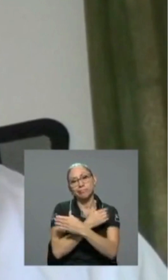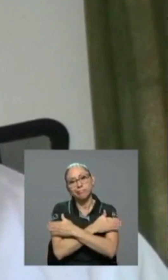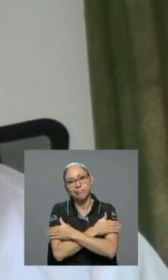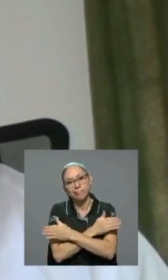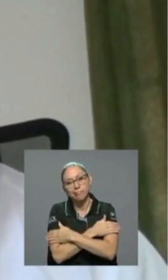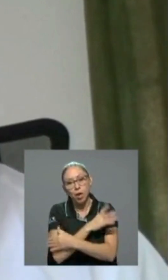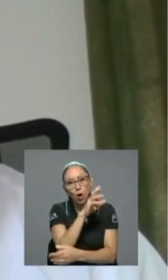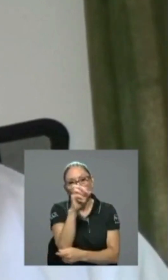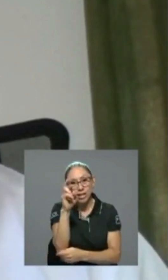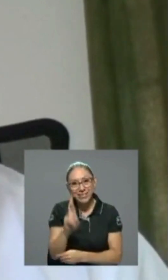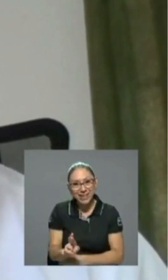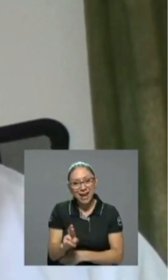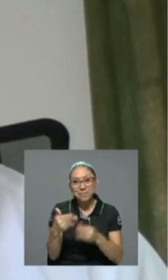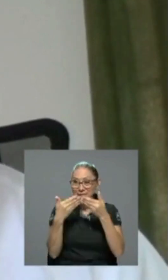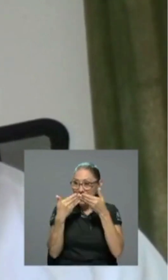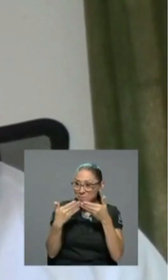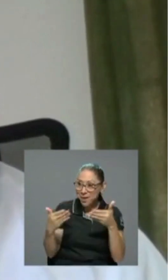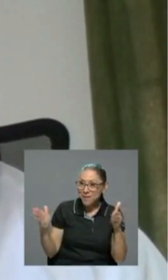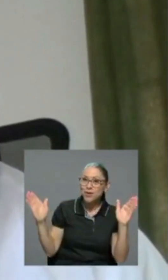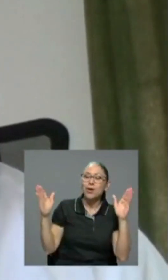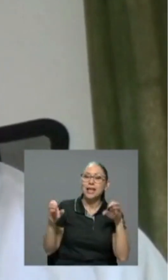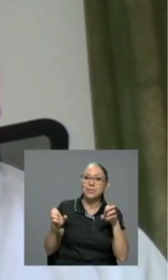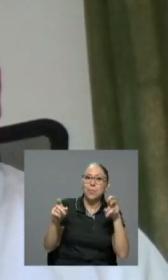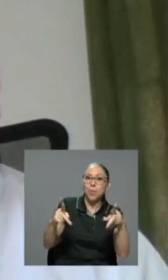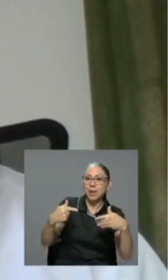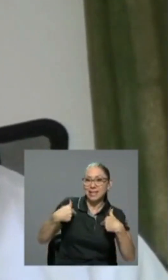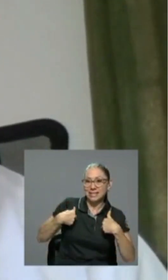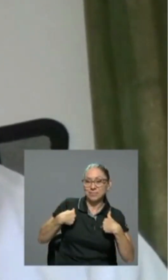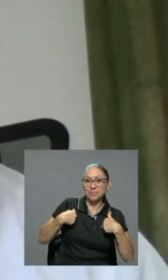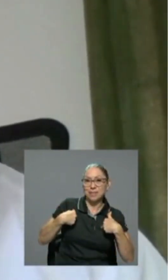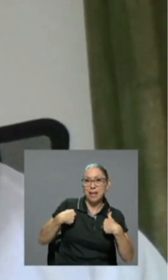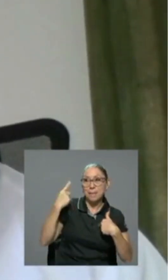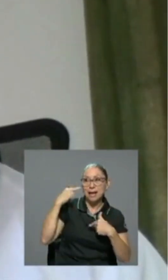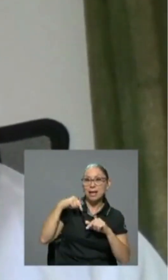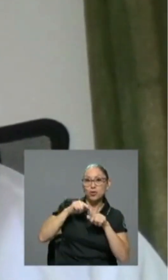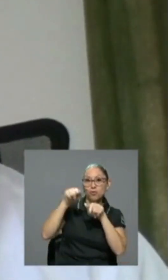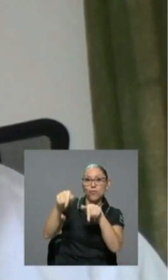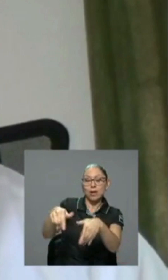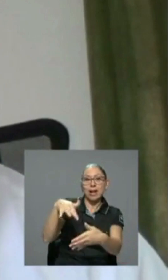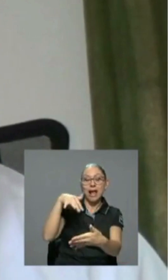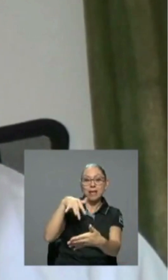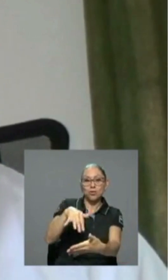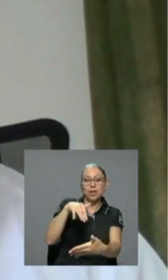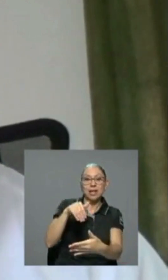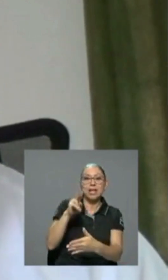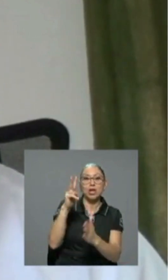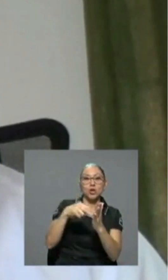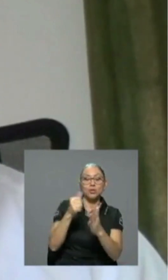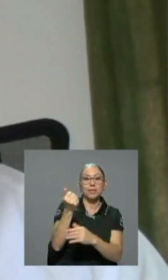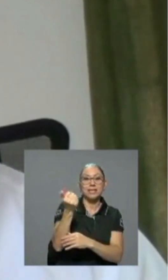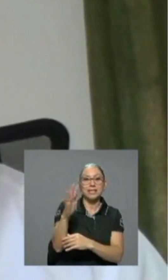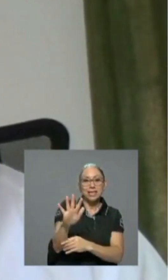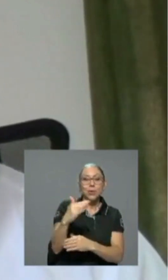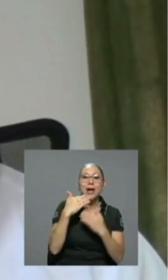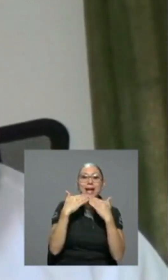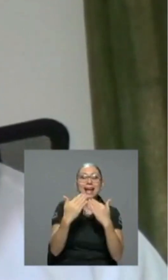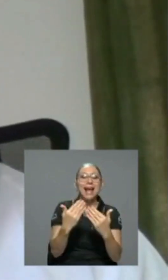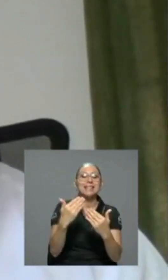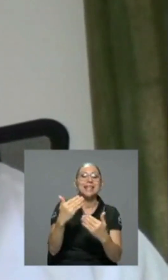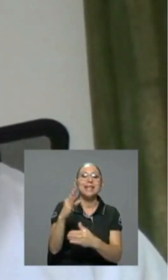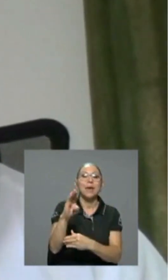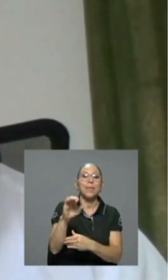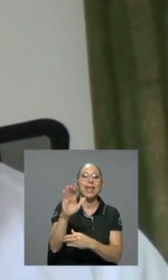me abrió las puertas para la universidad en el 2005, gracias a una beca del DAD. Fue una